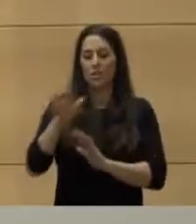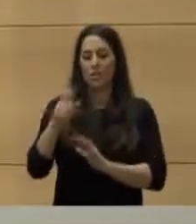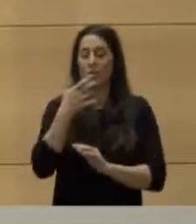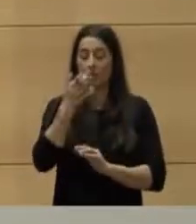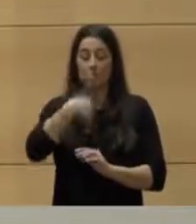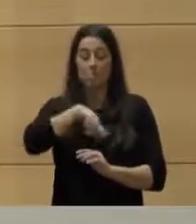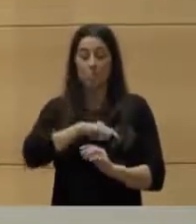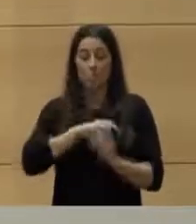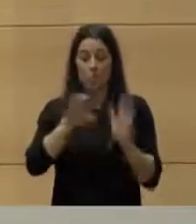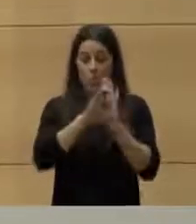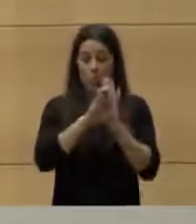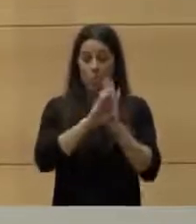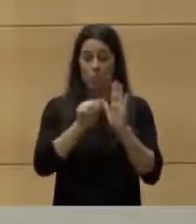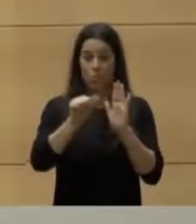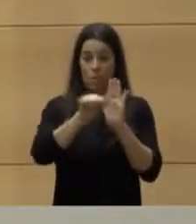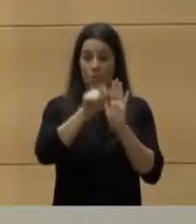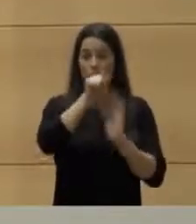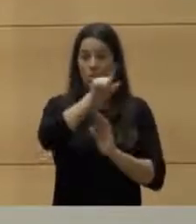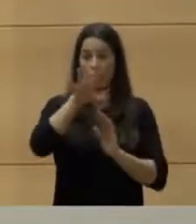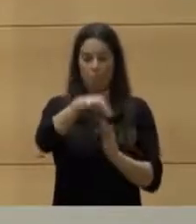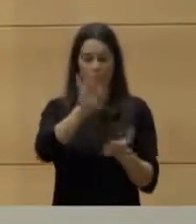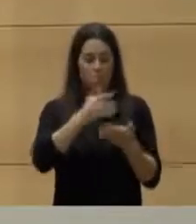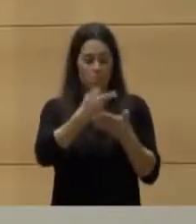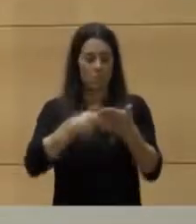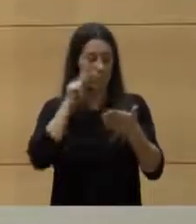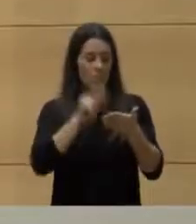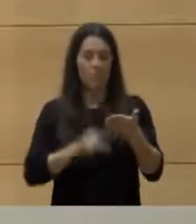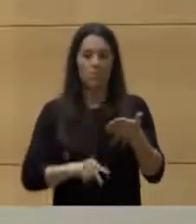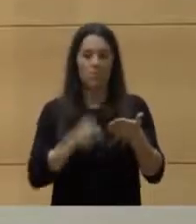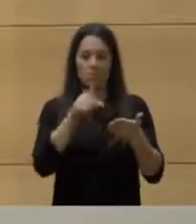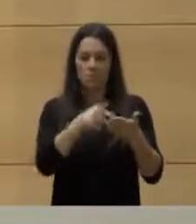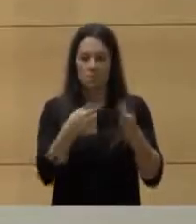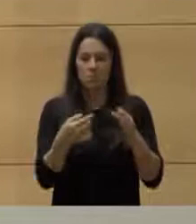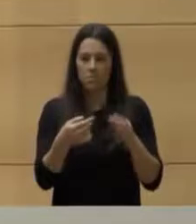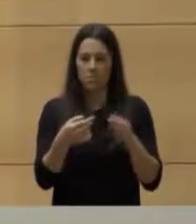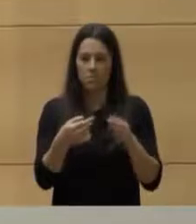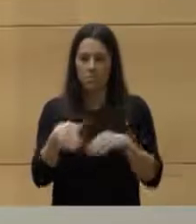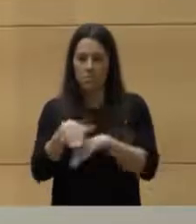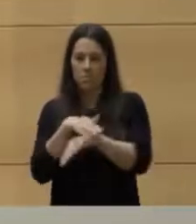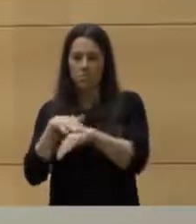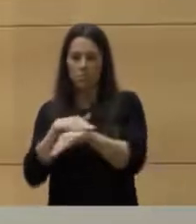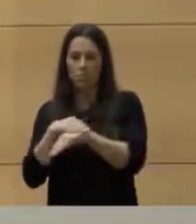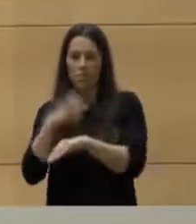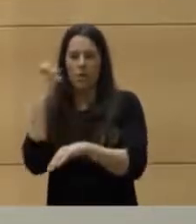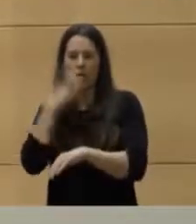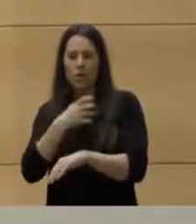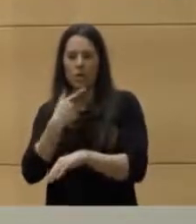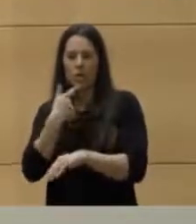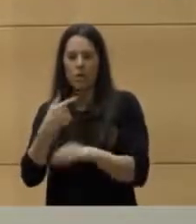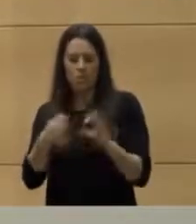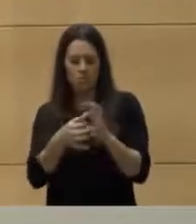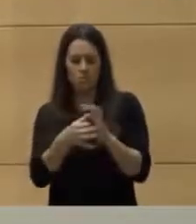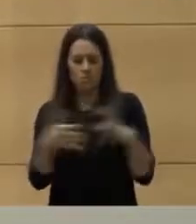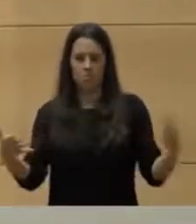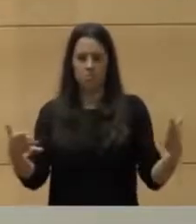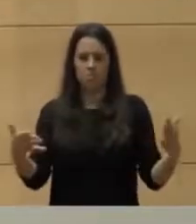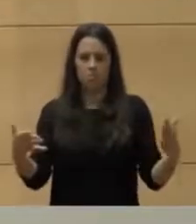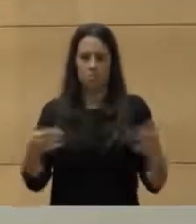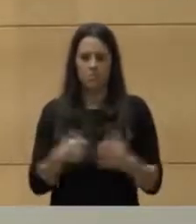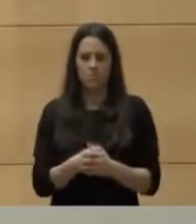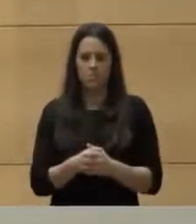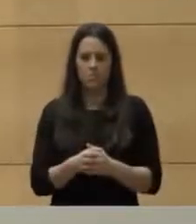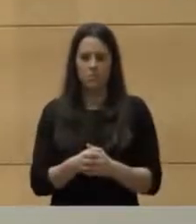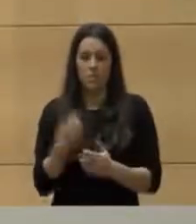artículo 155, no tiene nada que ver con lo que el gobierno de Rajoy y los medios de comunicación han dicho. Es cuestión de coger